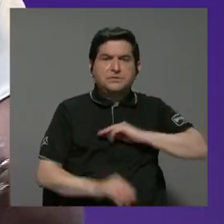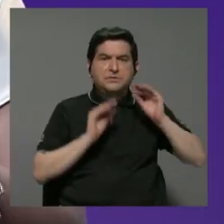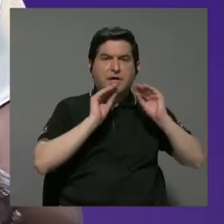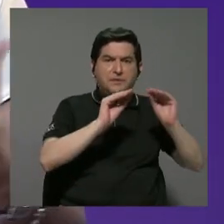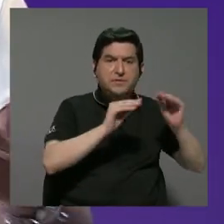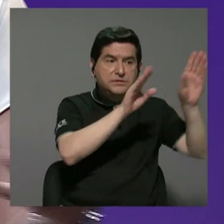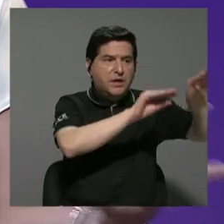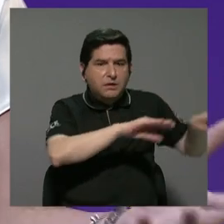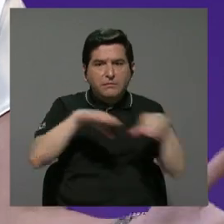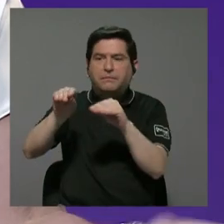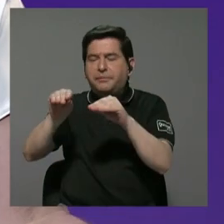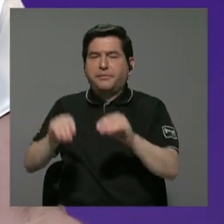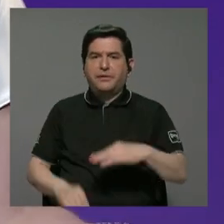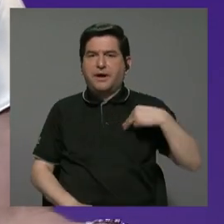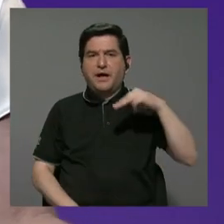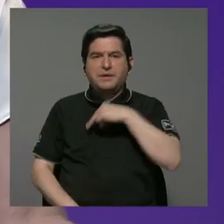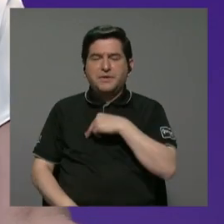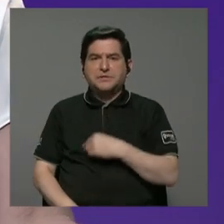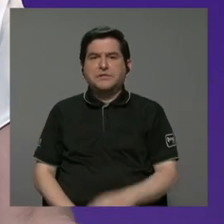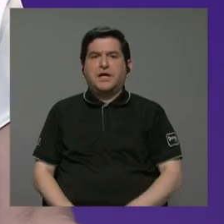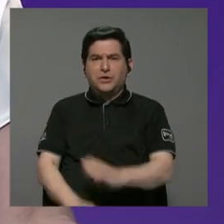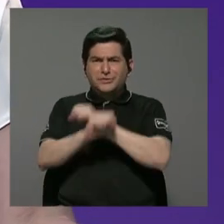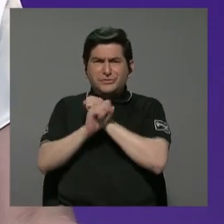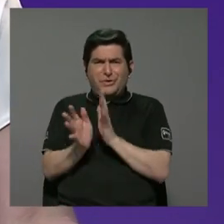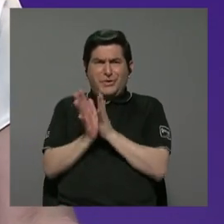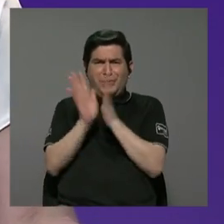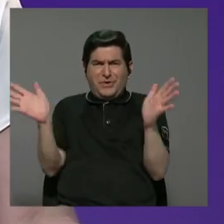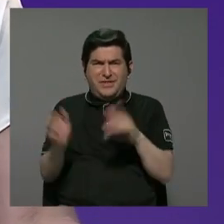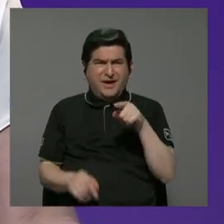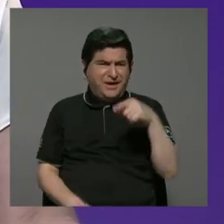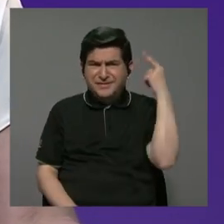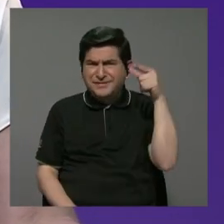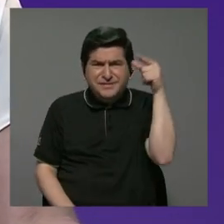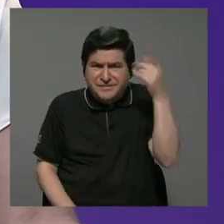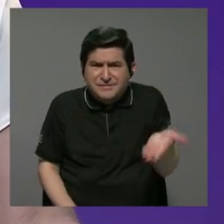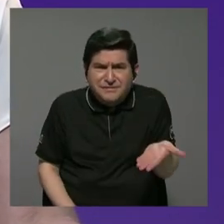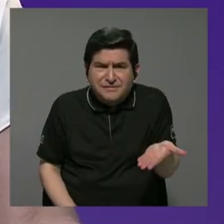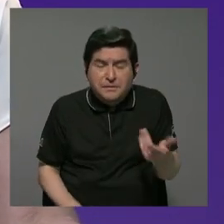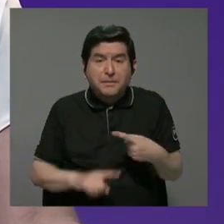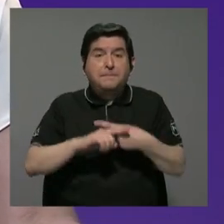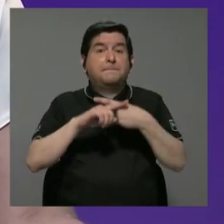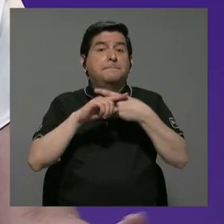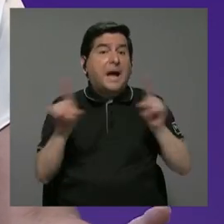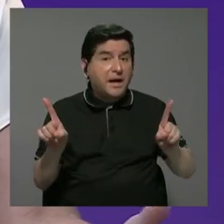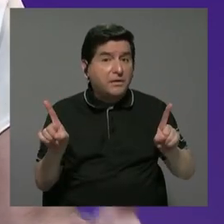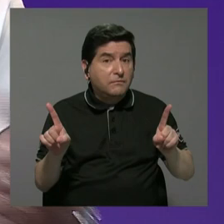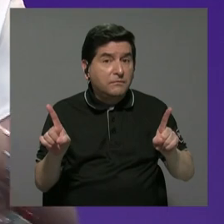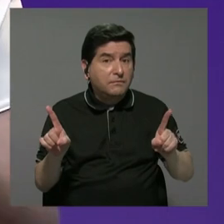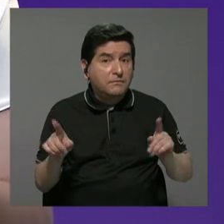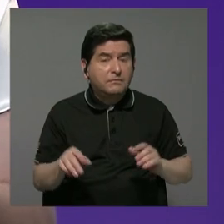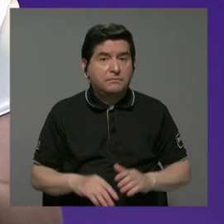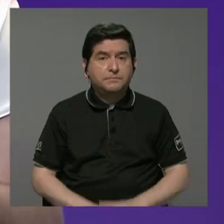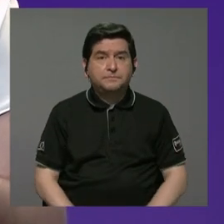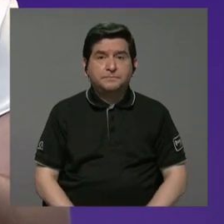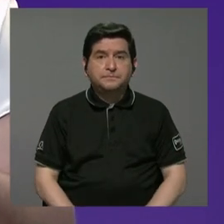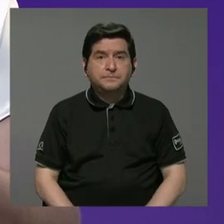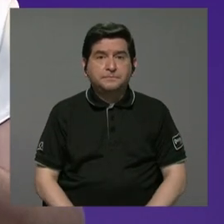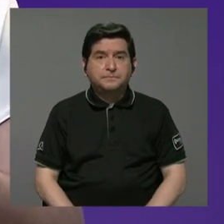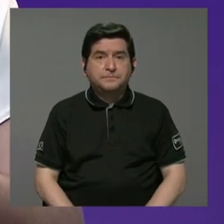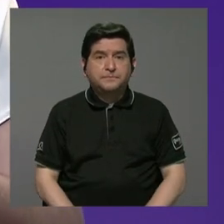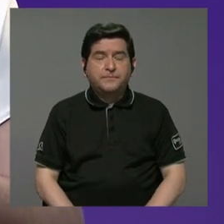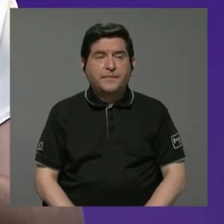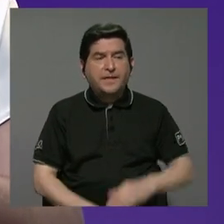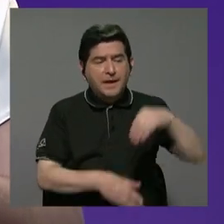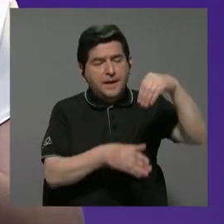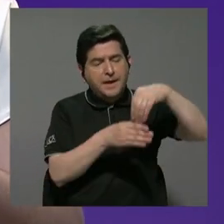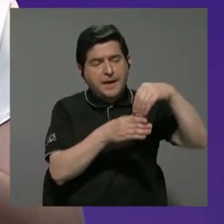para darle al Ministerio de Seguridad Pública, que es un sinsentido. Pero, vamos a ver, traer